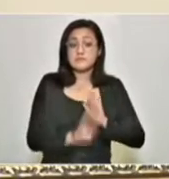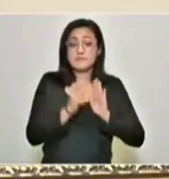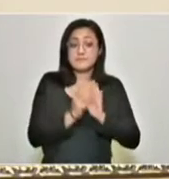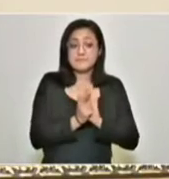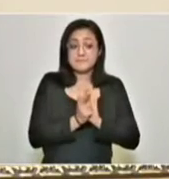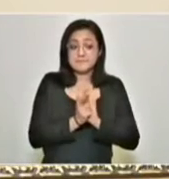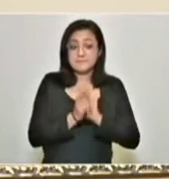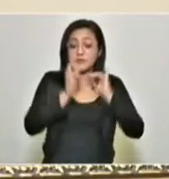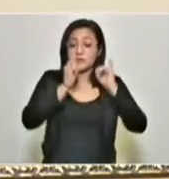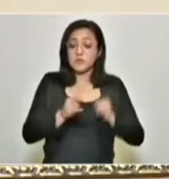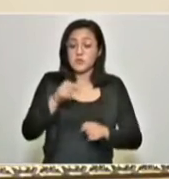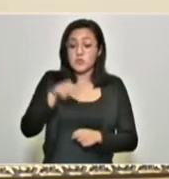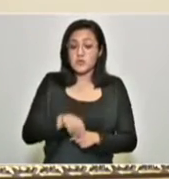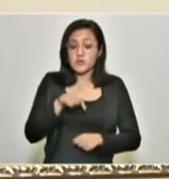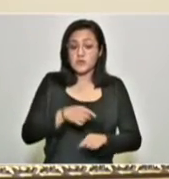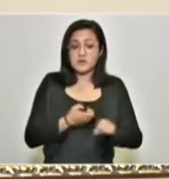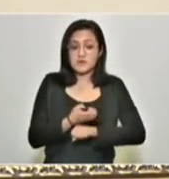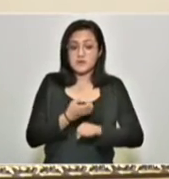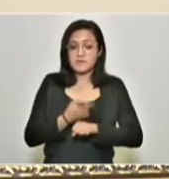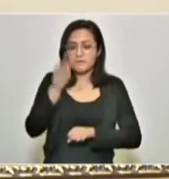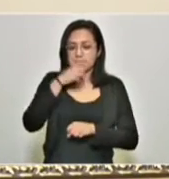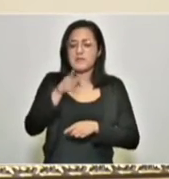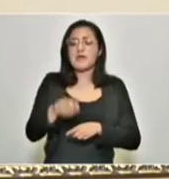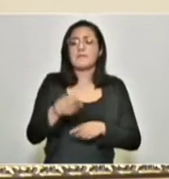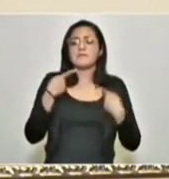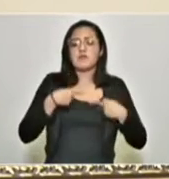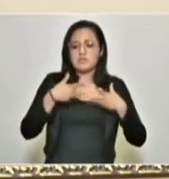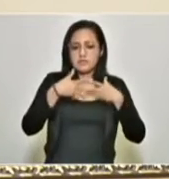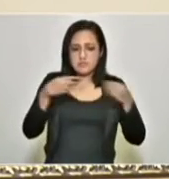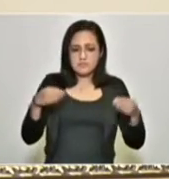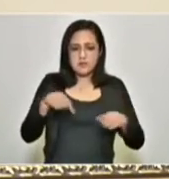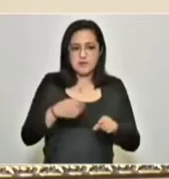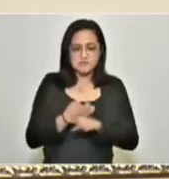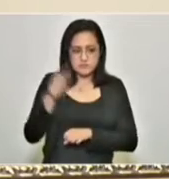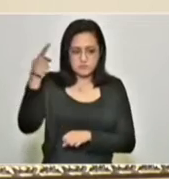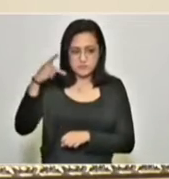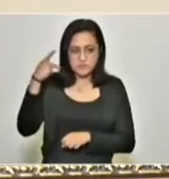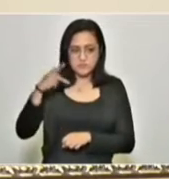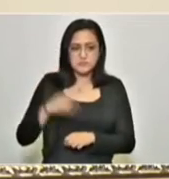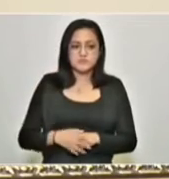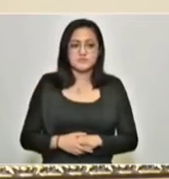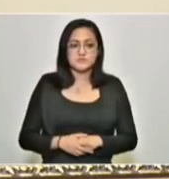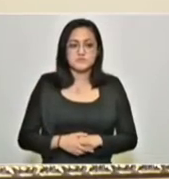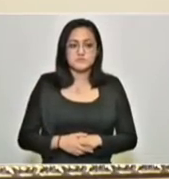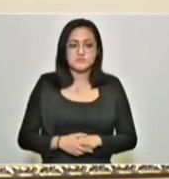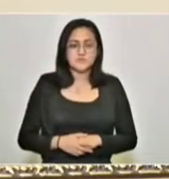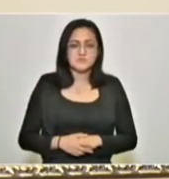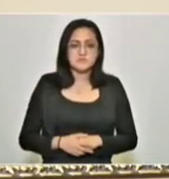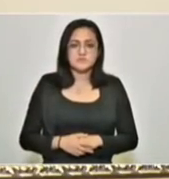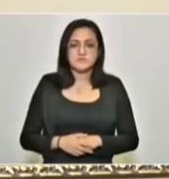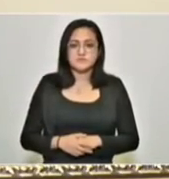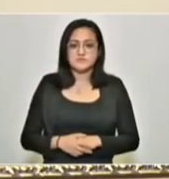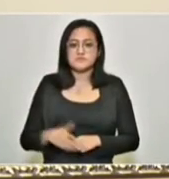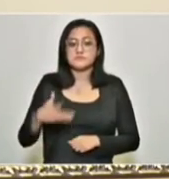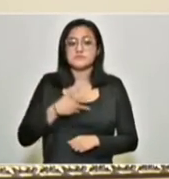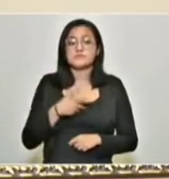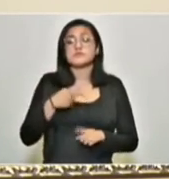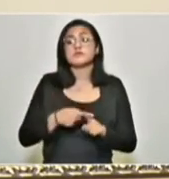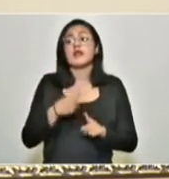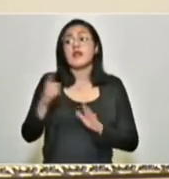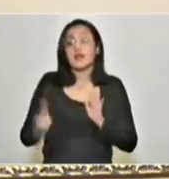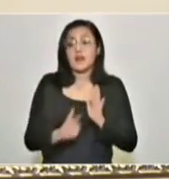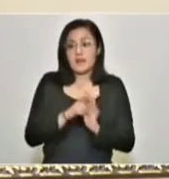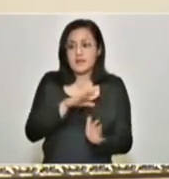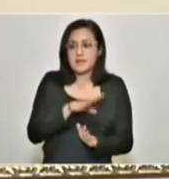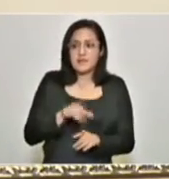particular en materia de desaparecidos para el Estado de Puebla, teniendo la referencia que hay una ley general,